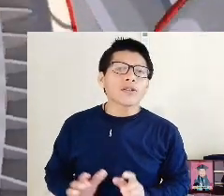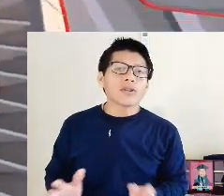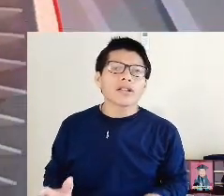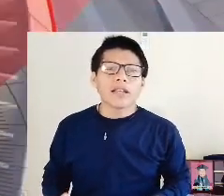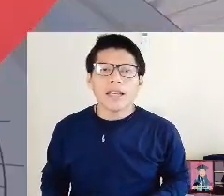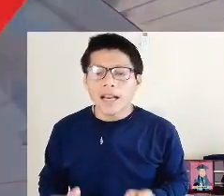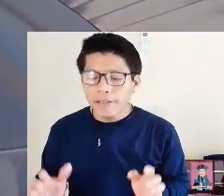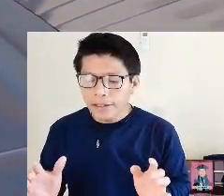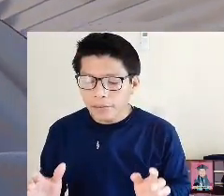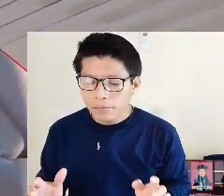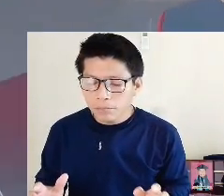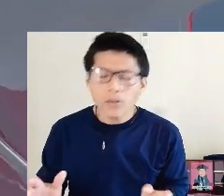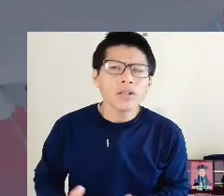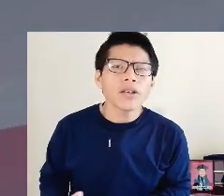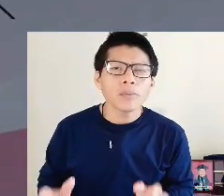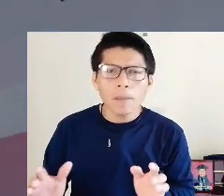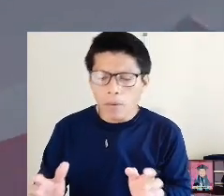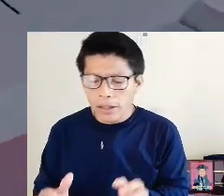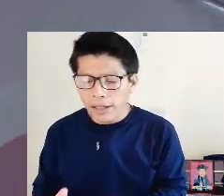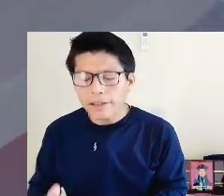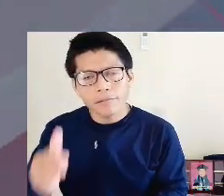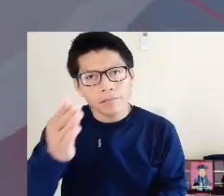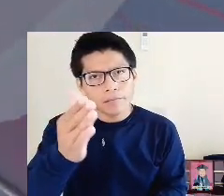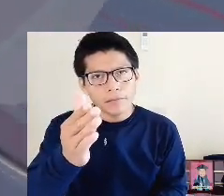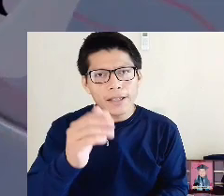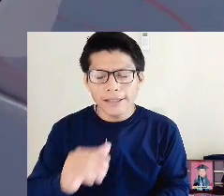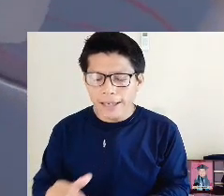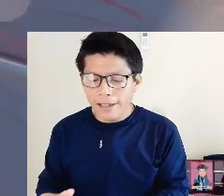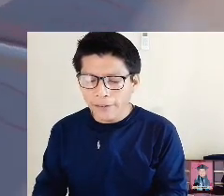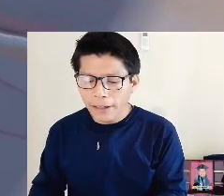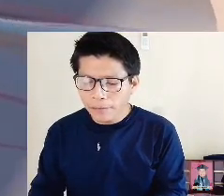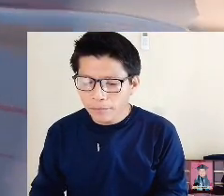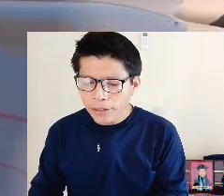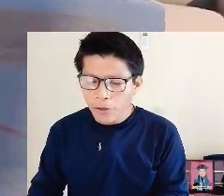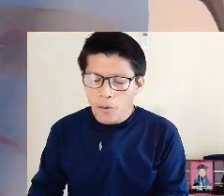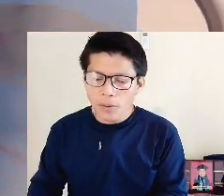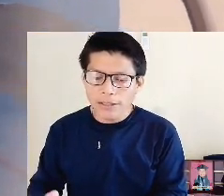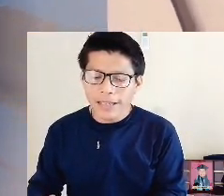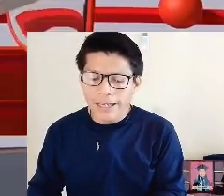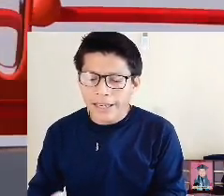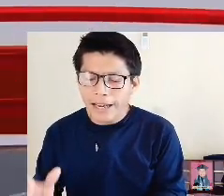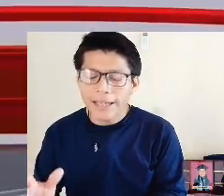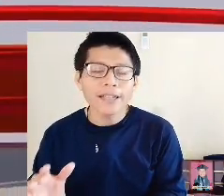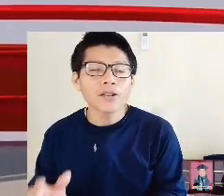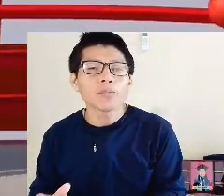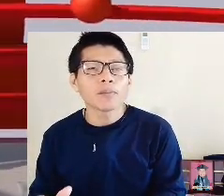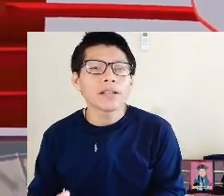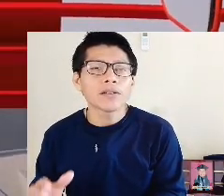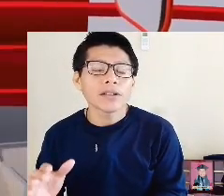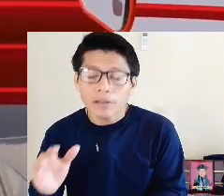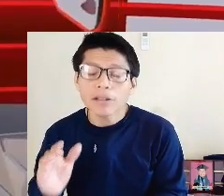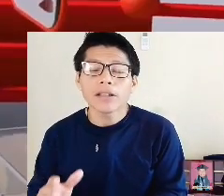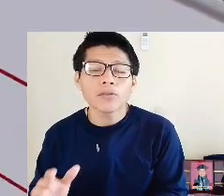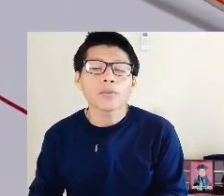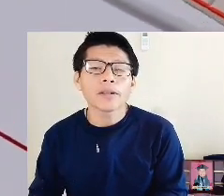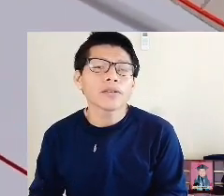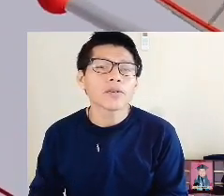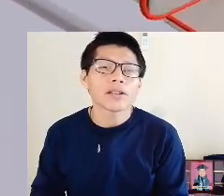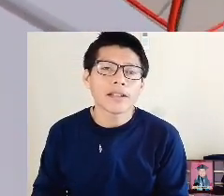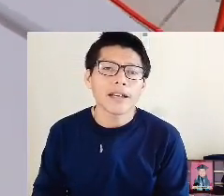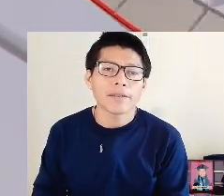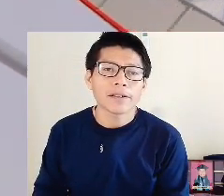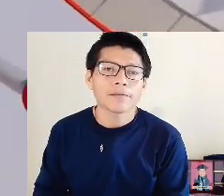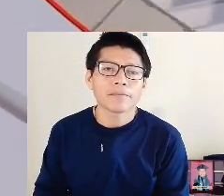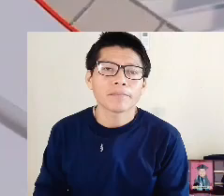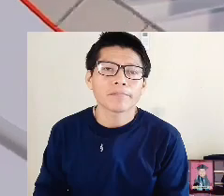estará ahorita xóchitlgales Mejor dicho les voy a poner esta gráfica de Cómo estaría en estos momentos en estos